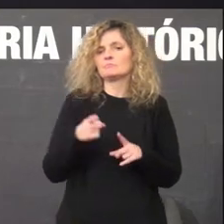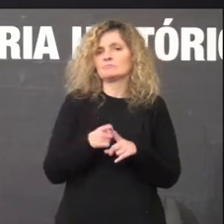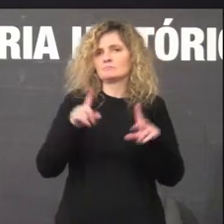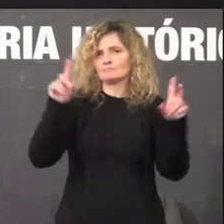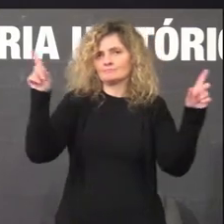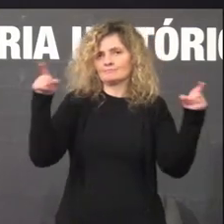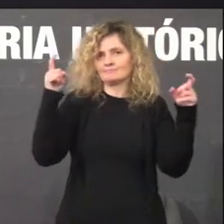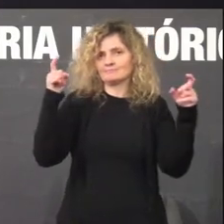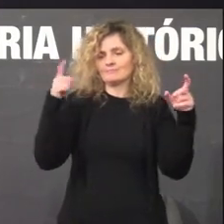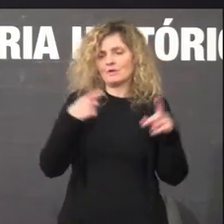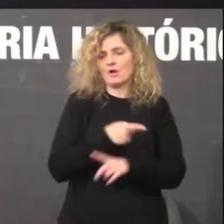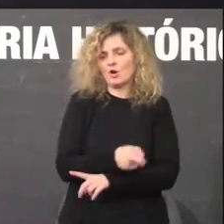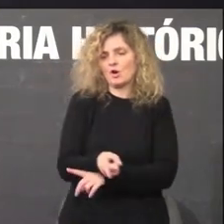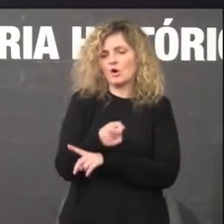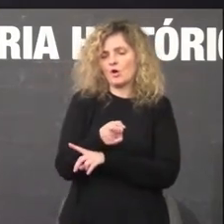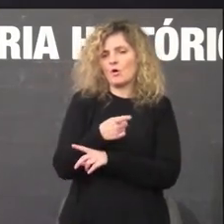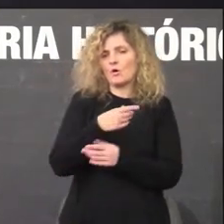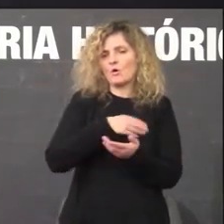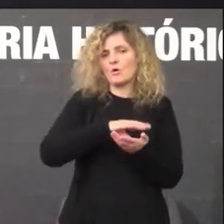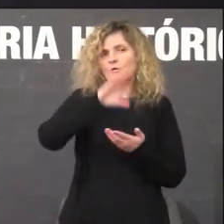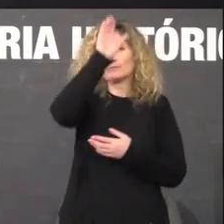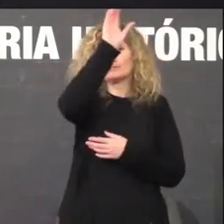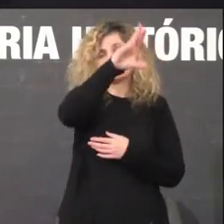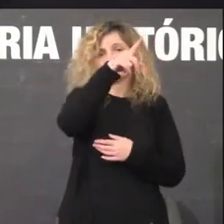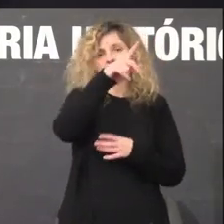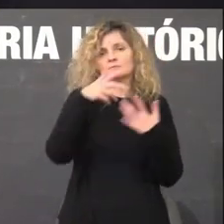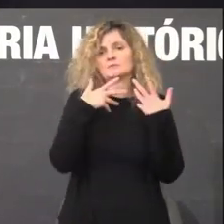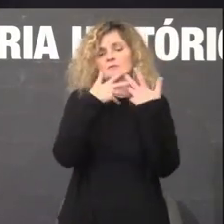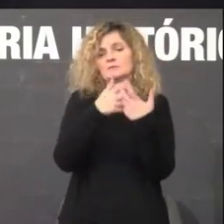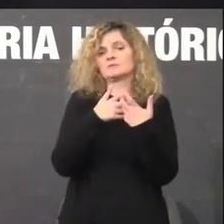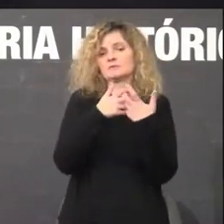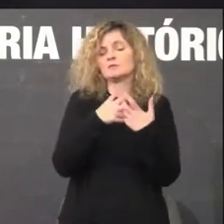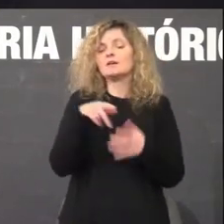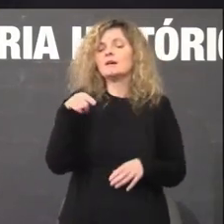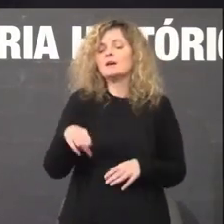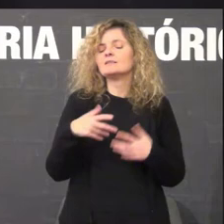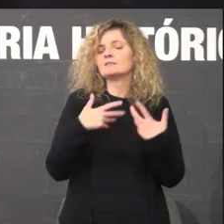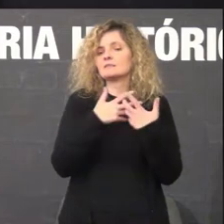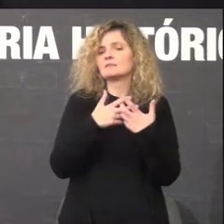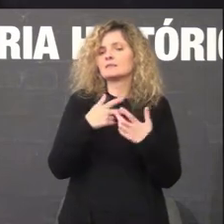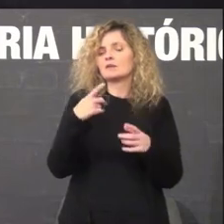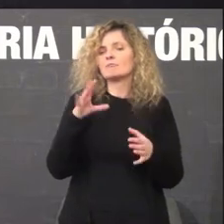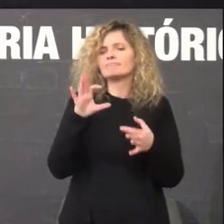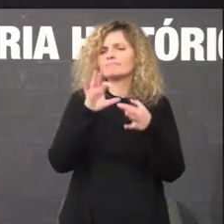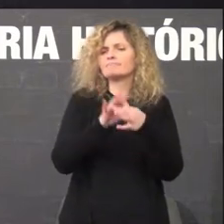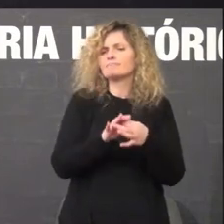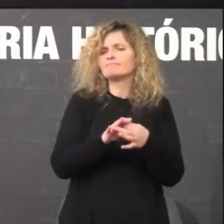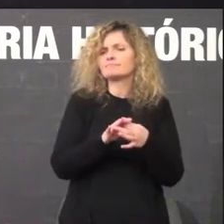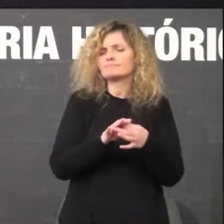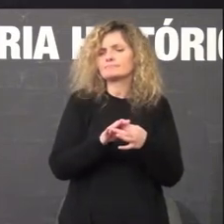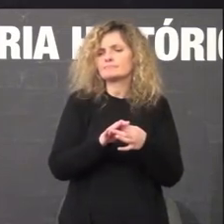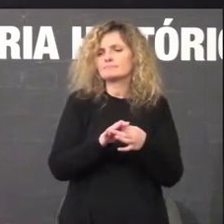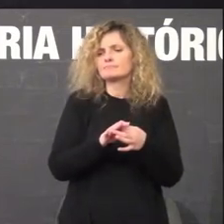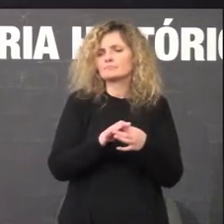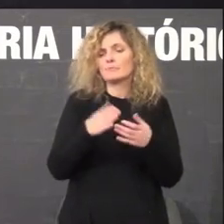paréntesis, le obligan a hacer un pago a los Estados Unidos. Y ese pago tiene que ver con